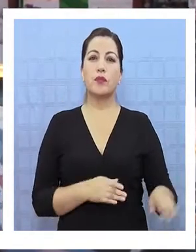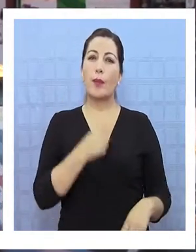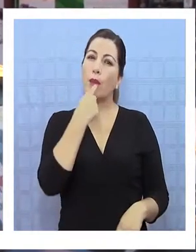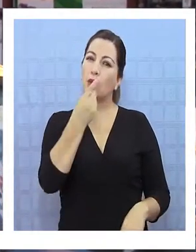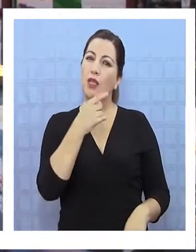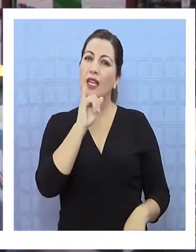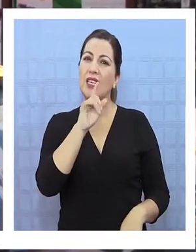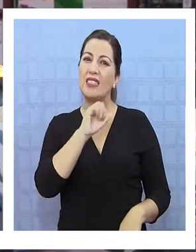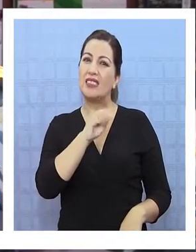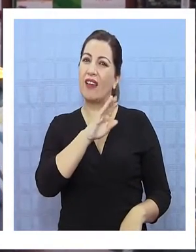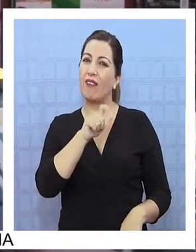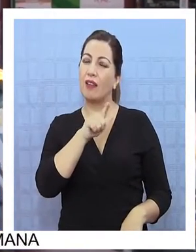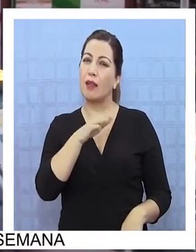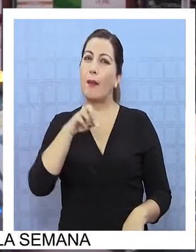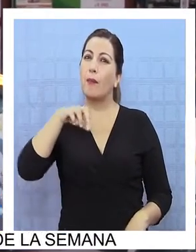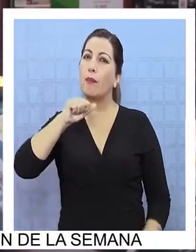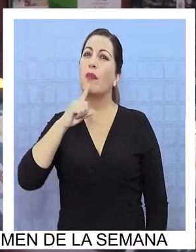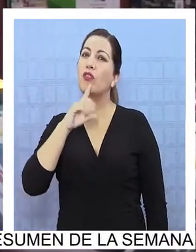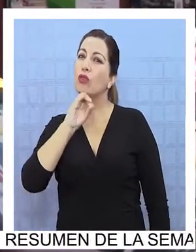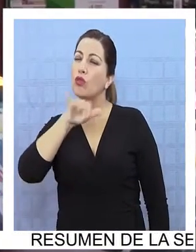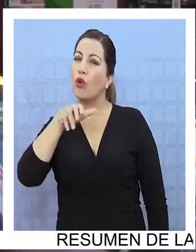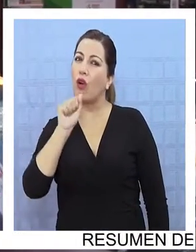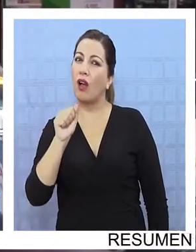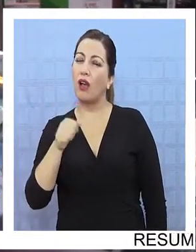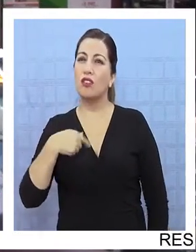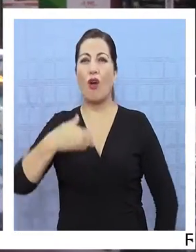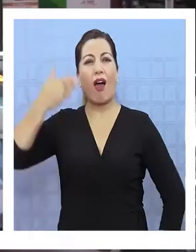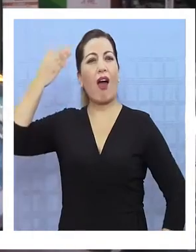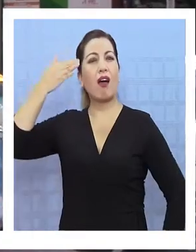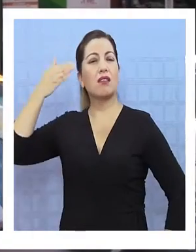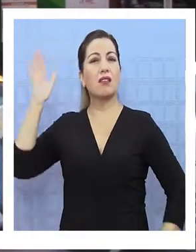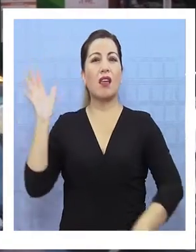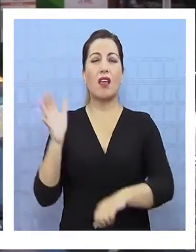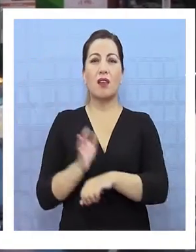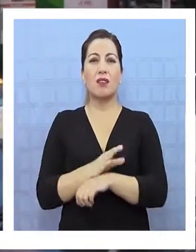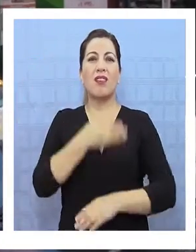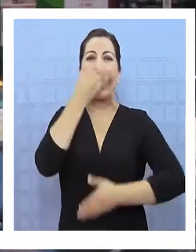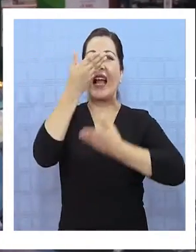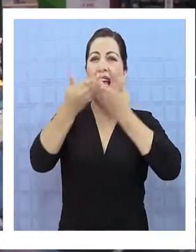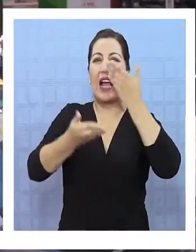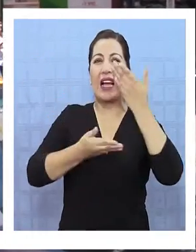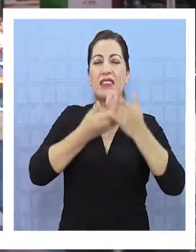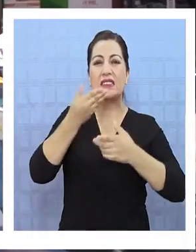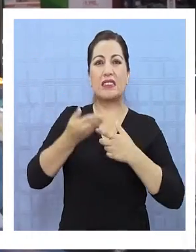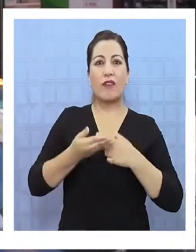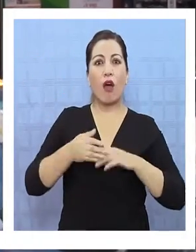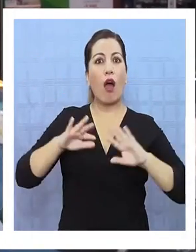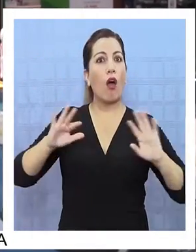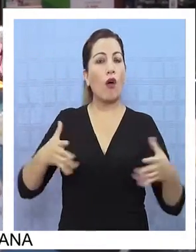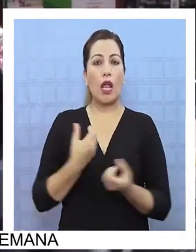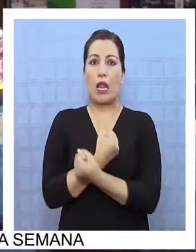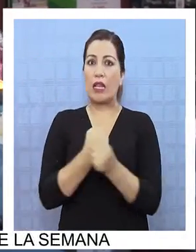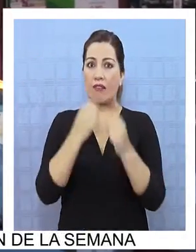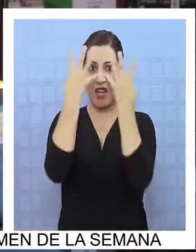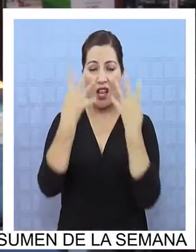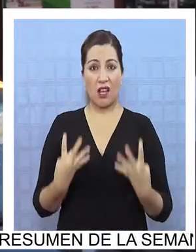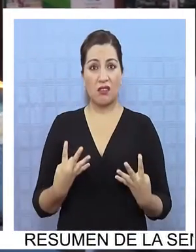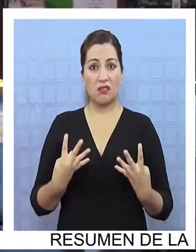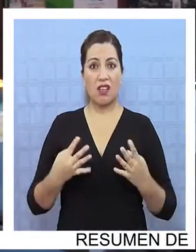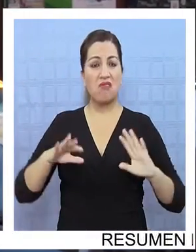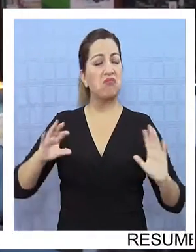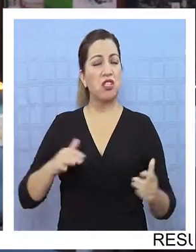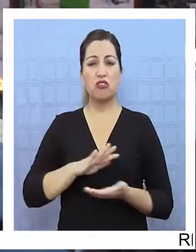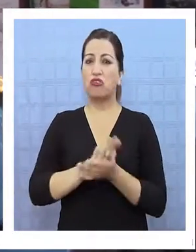vi un recital, un último que hizo en España, ahora que salió a la cárcel y bien. Oye, ¿sientes